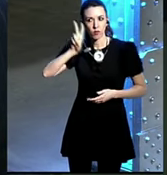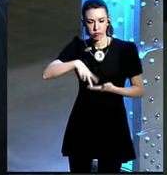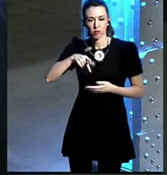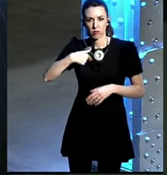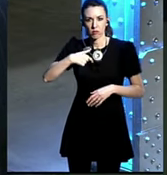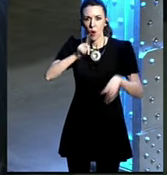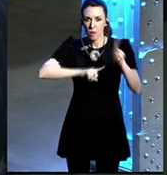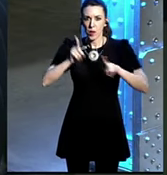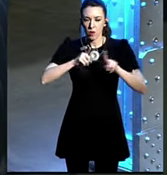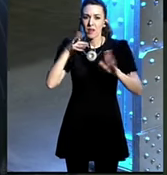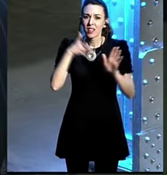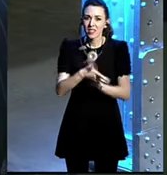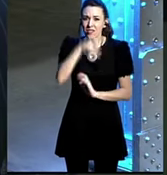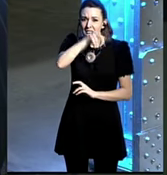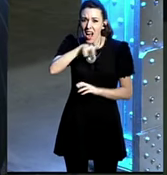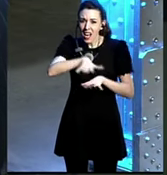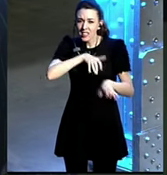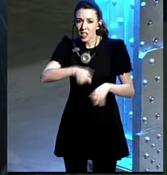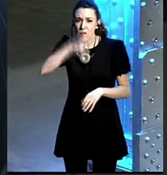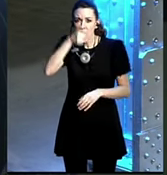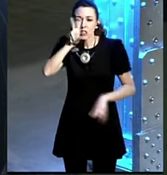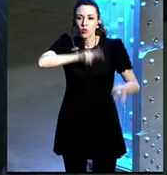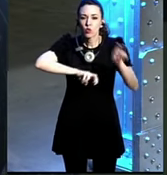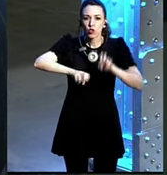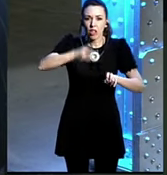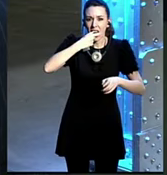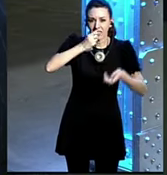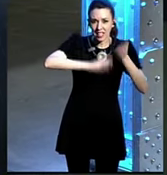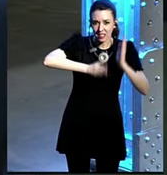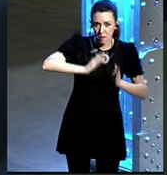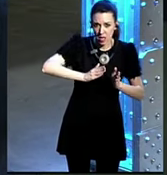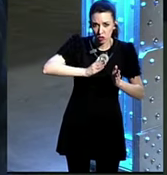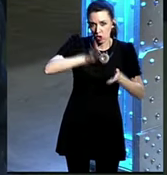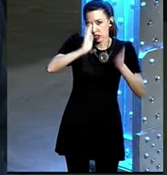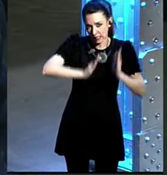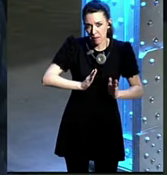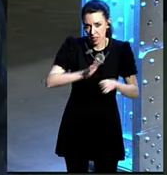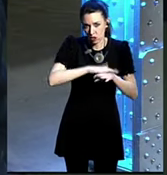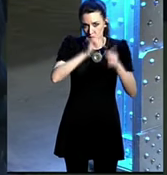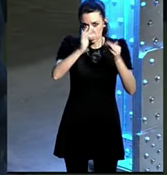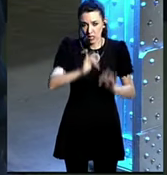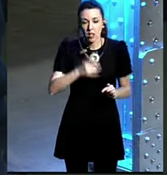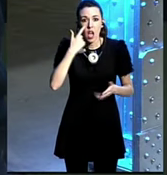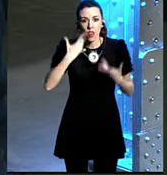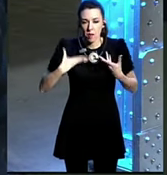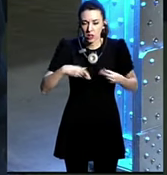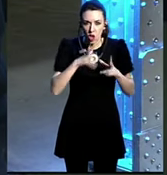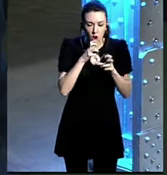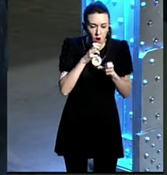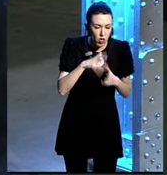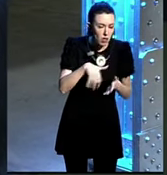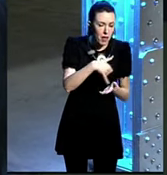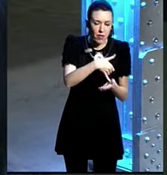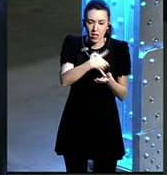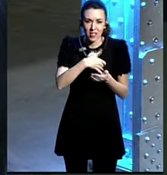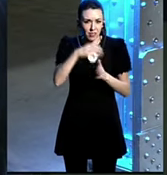problema implica que cada vez más gente va a buscar tratamiento. Y desde luego la depresión es horrible, debilitante, es una